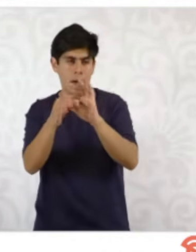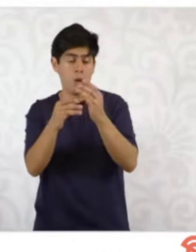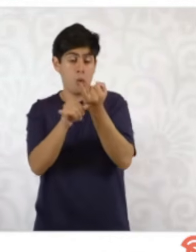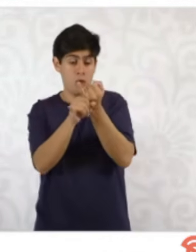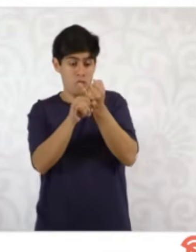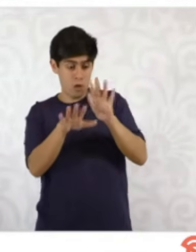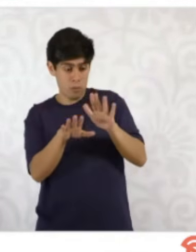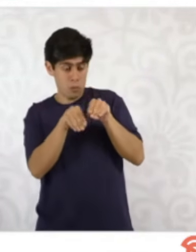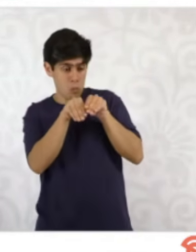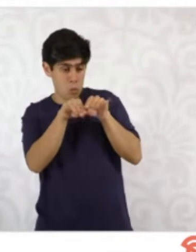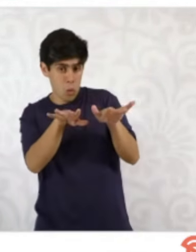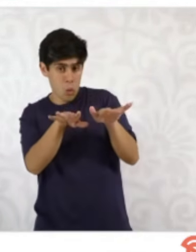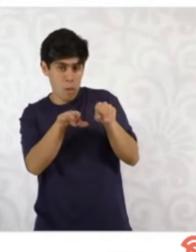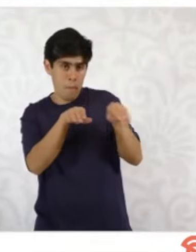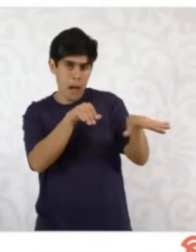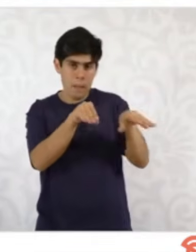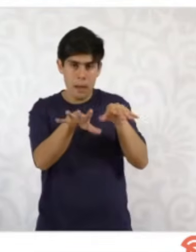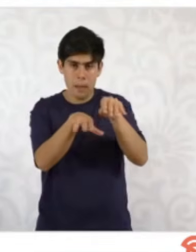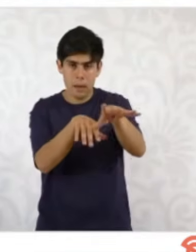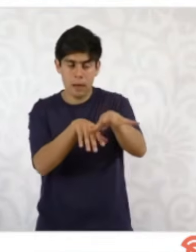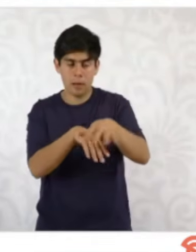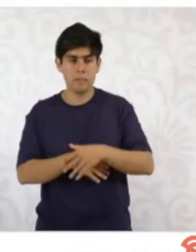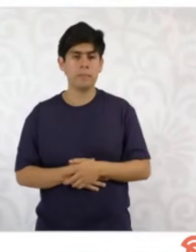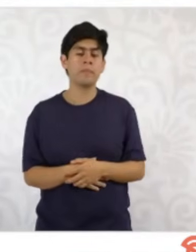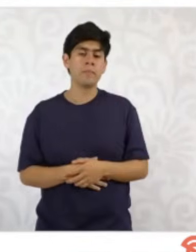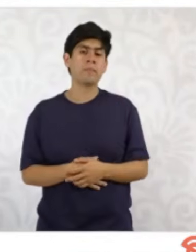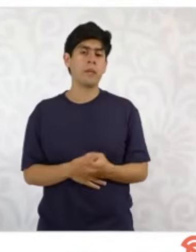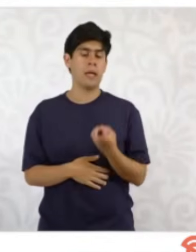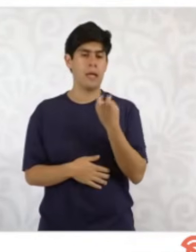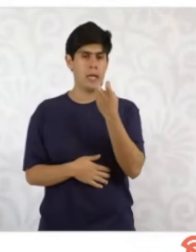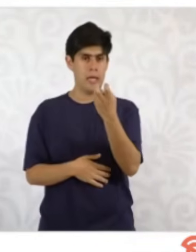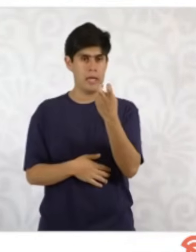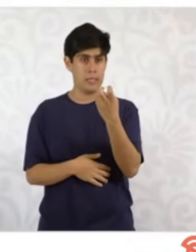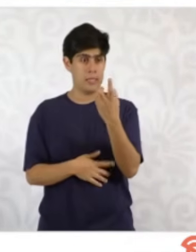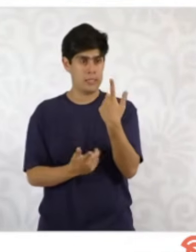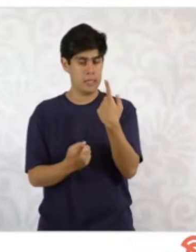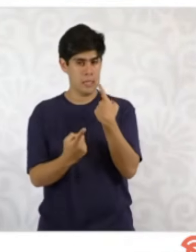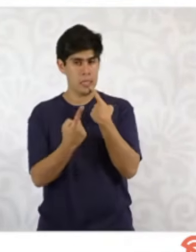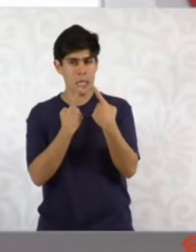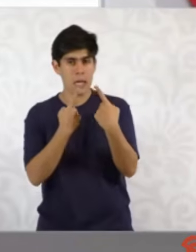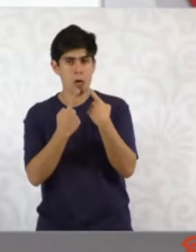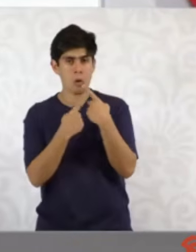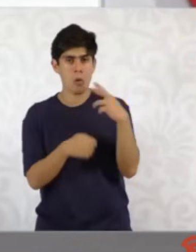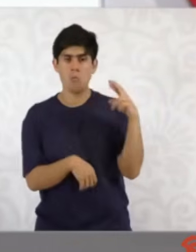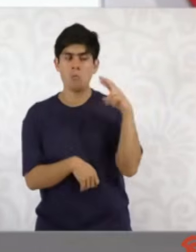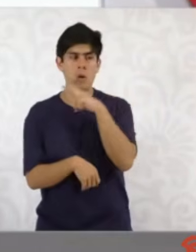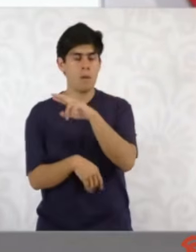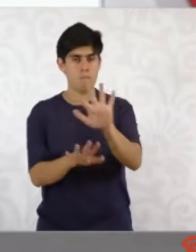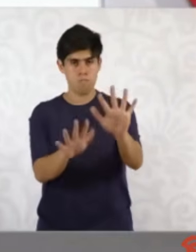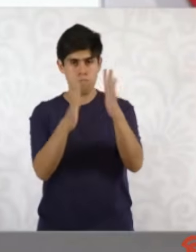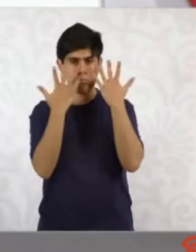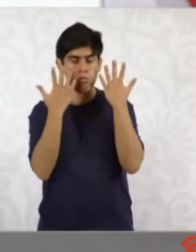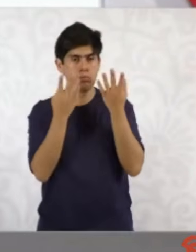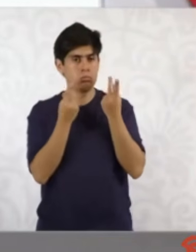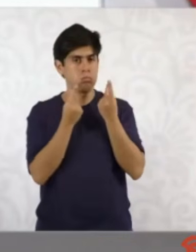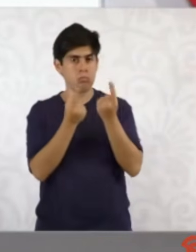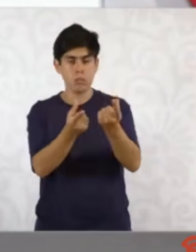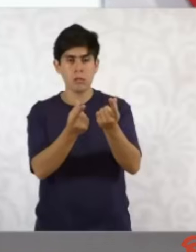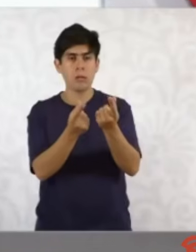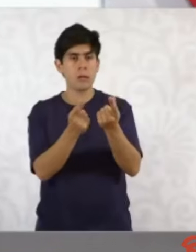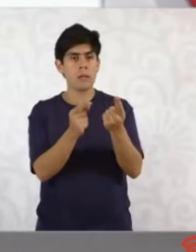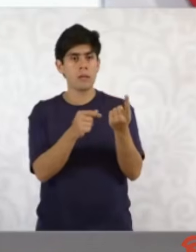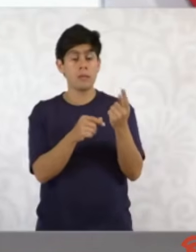narrativas. La conversación escaló rápidamente y logró instalar el tema en la agenda pública,